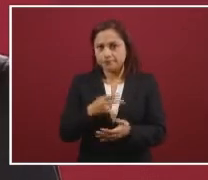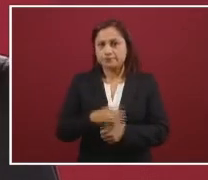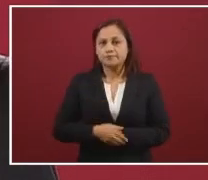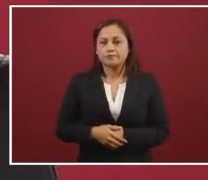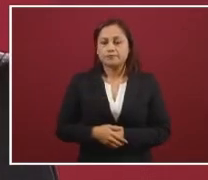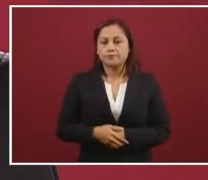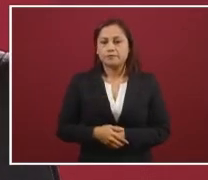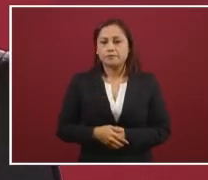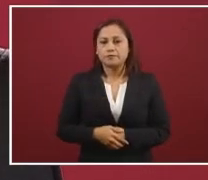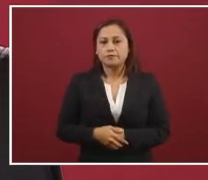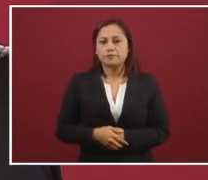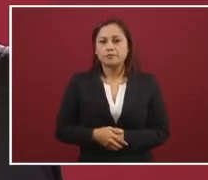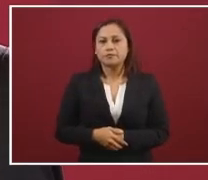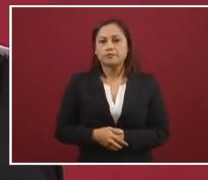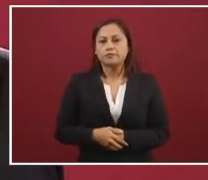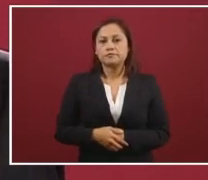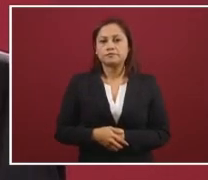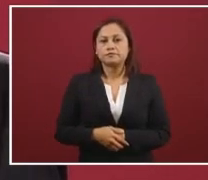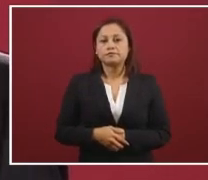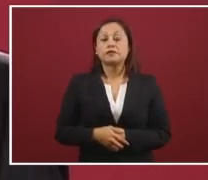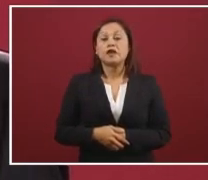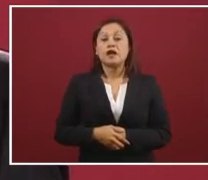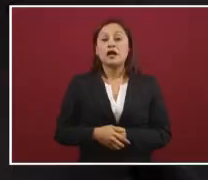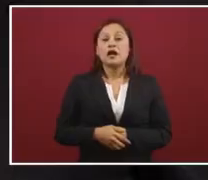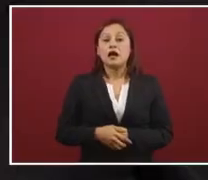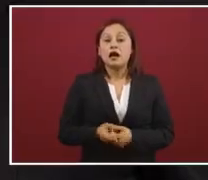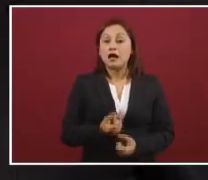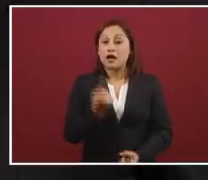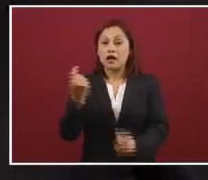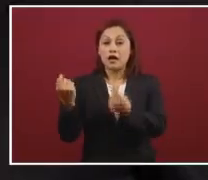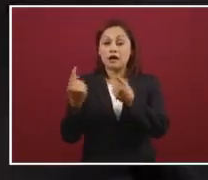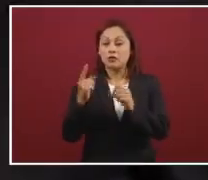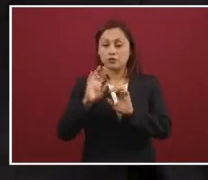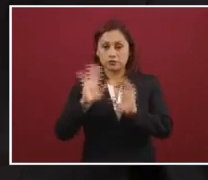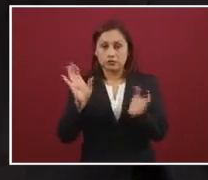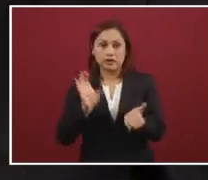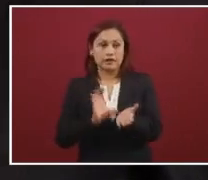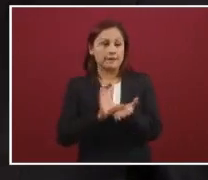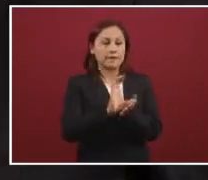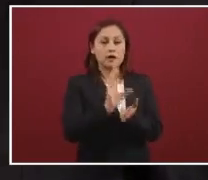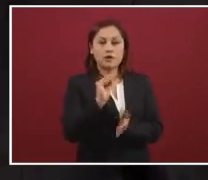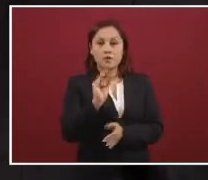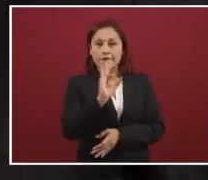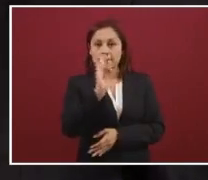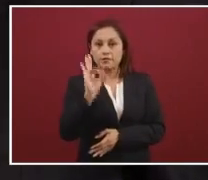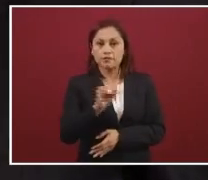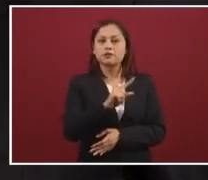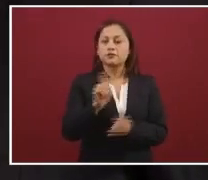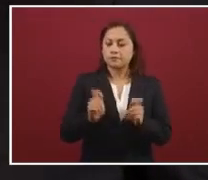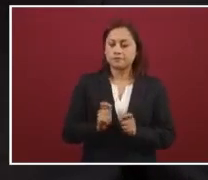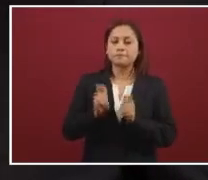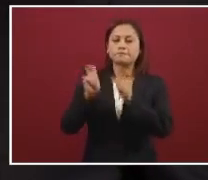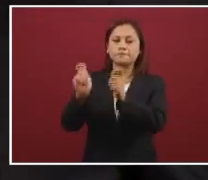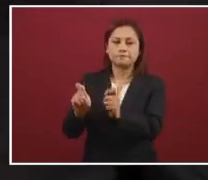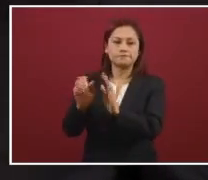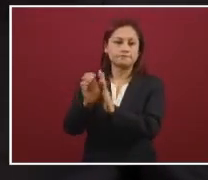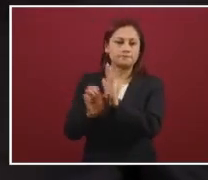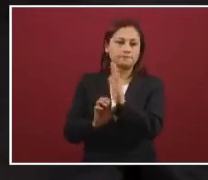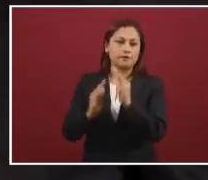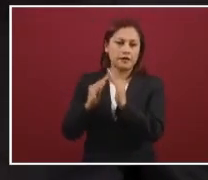llegaron a pagar el 90% de sus créditos obtienen su escritura. Hay una